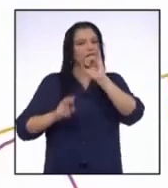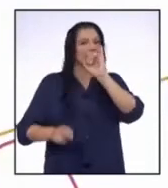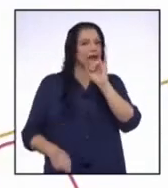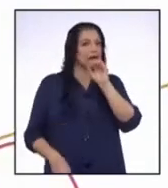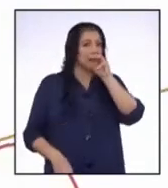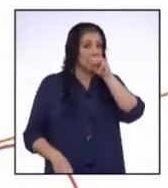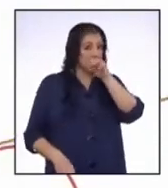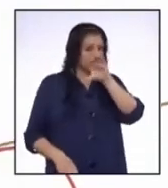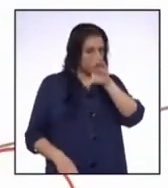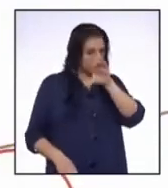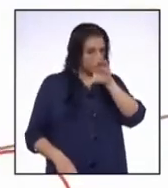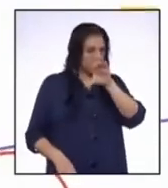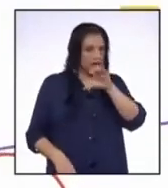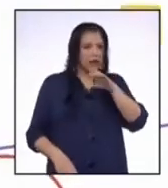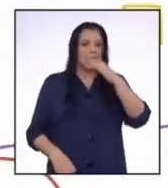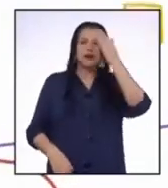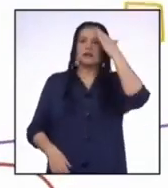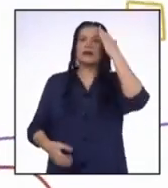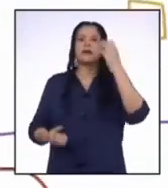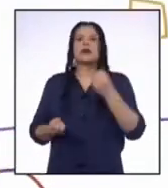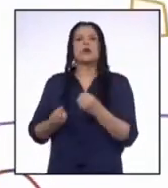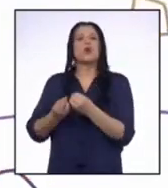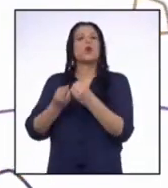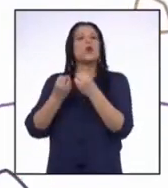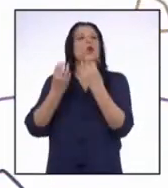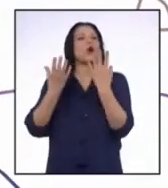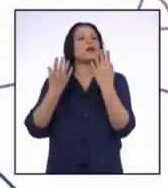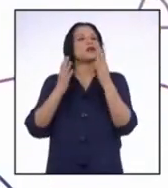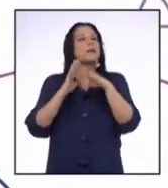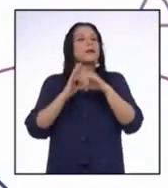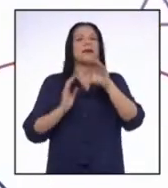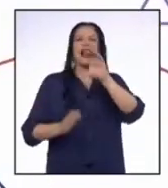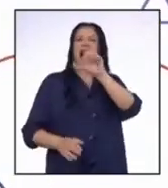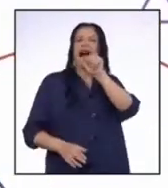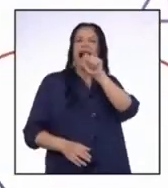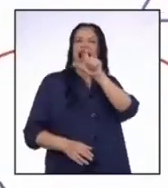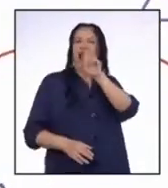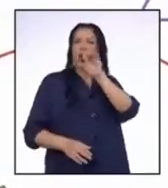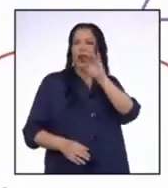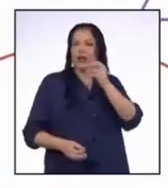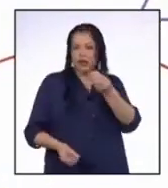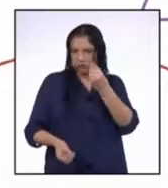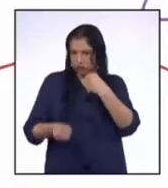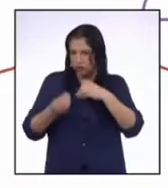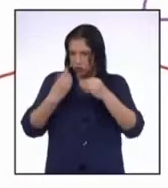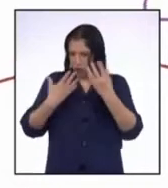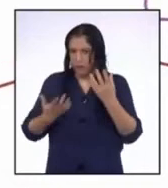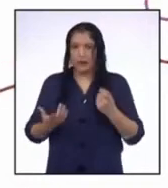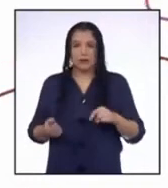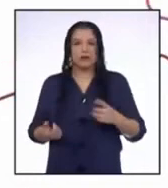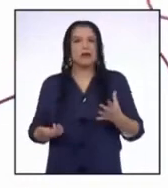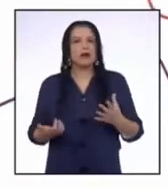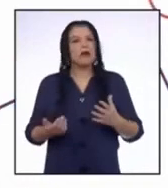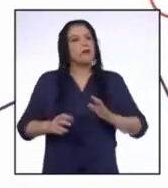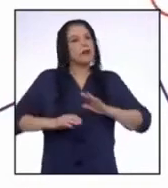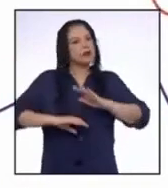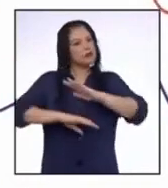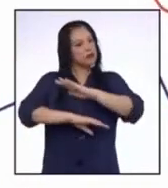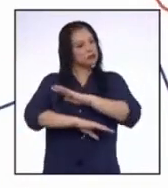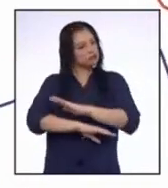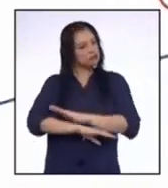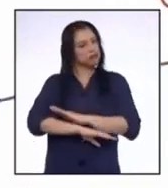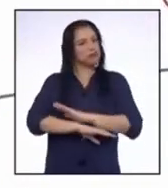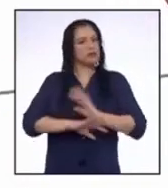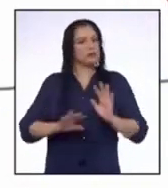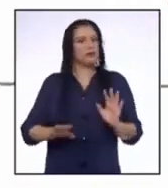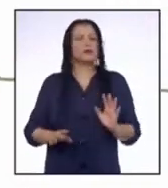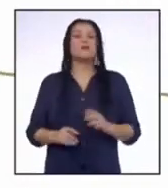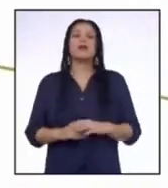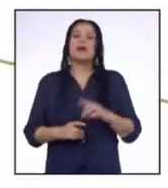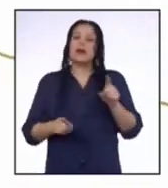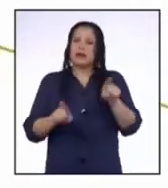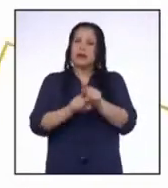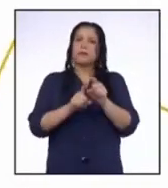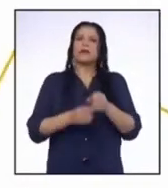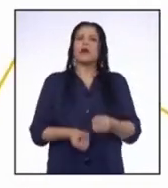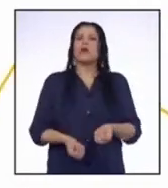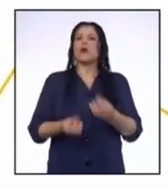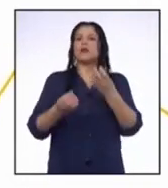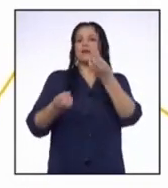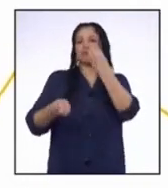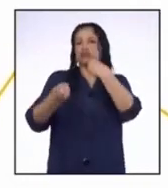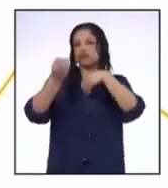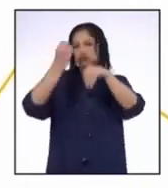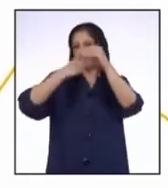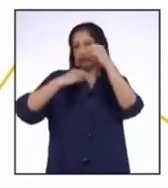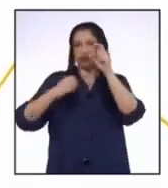IMC, determinar la cantidad mínima de calorías que necesita una persona estando en reposo, también la cantidad de calorías